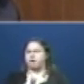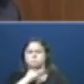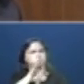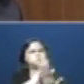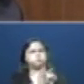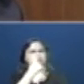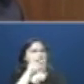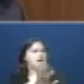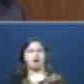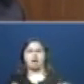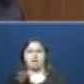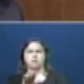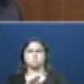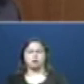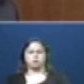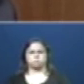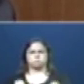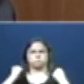problemas para